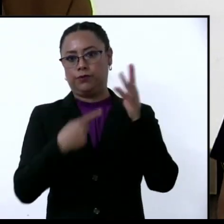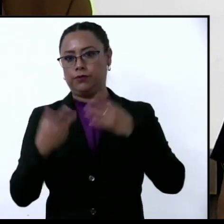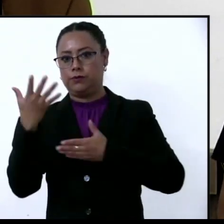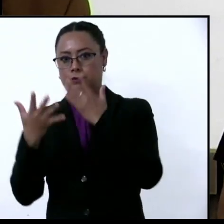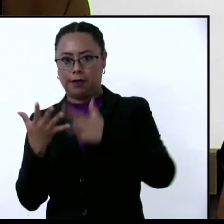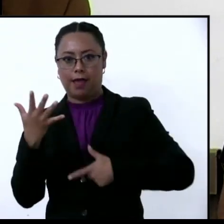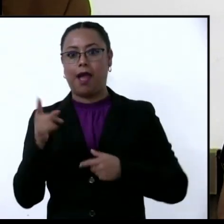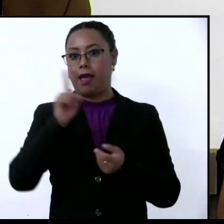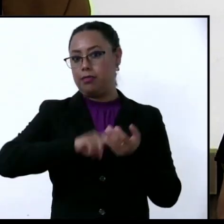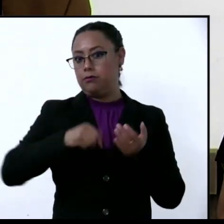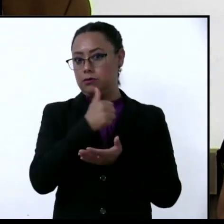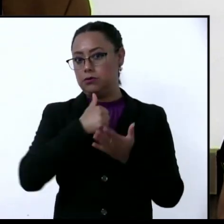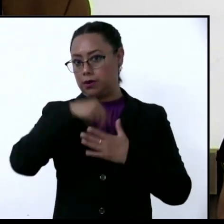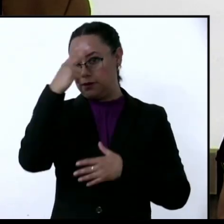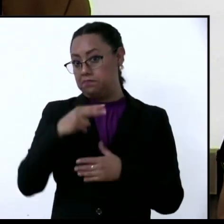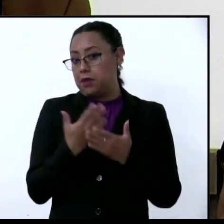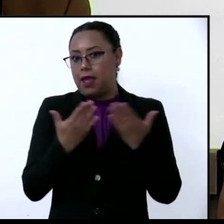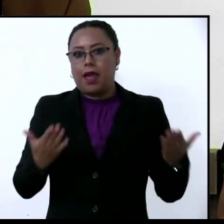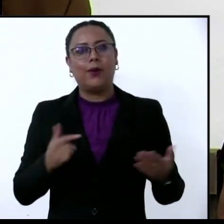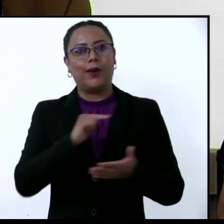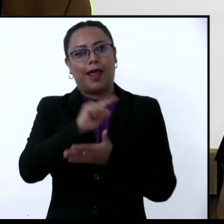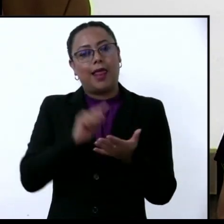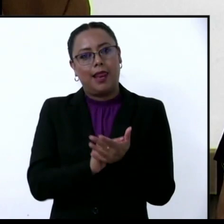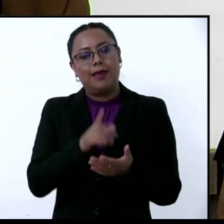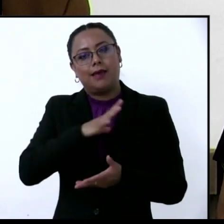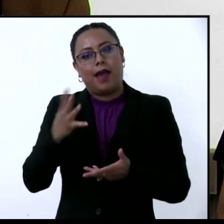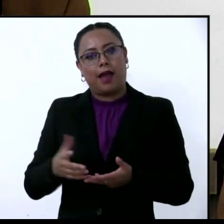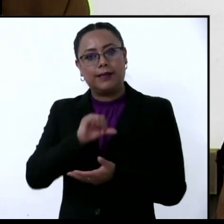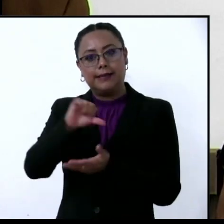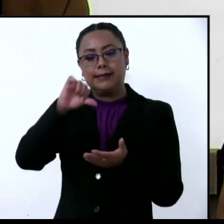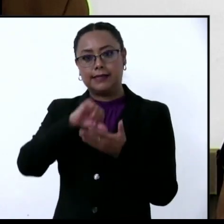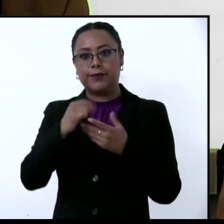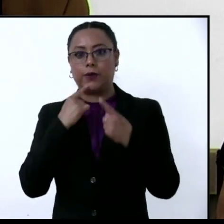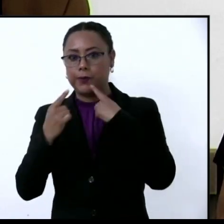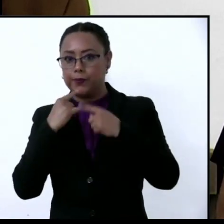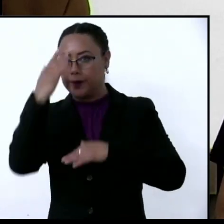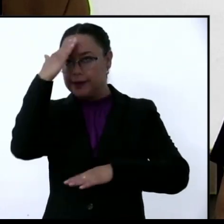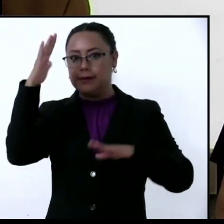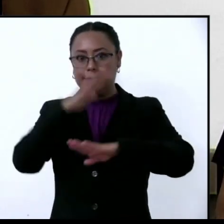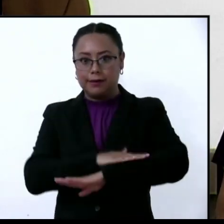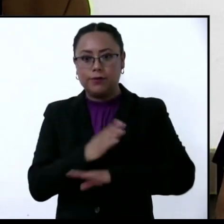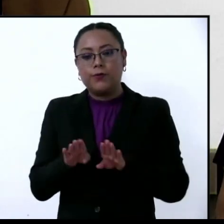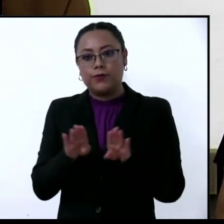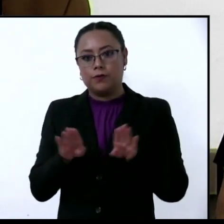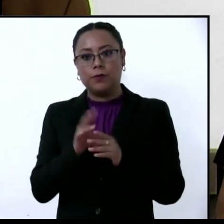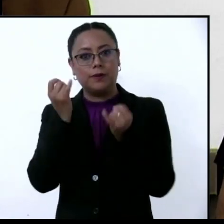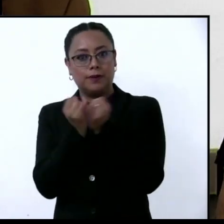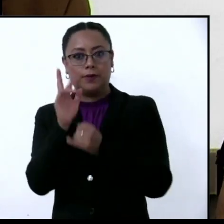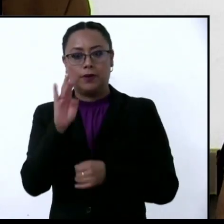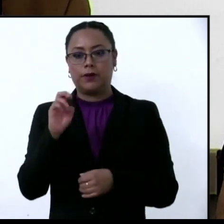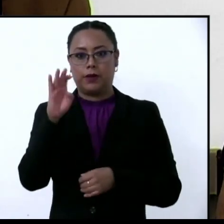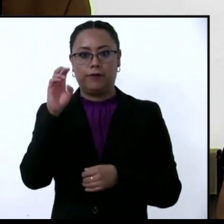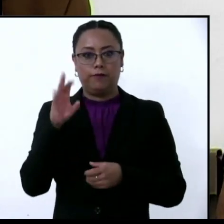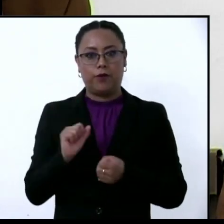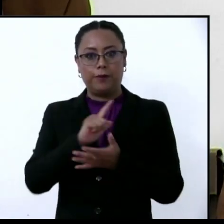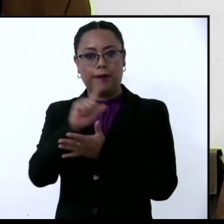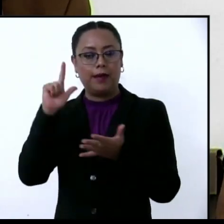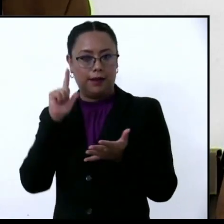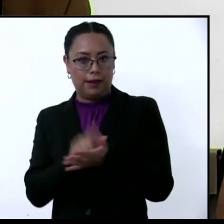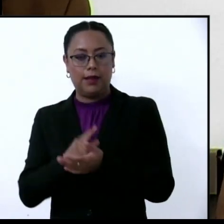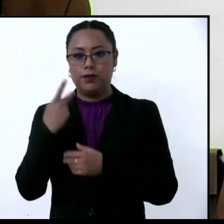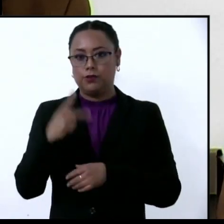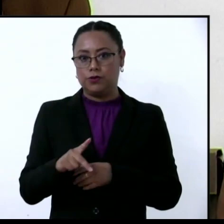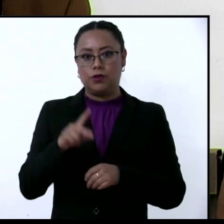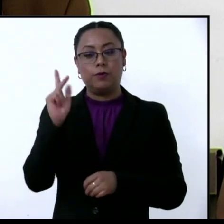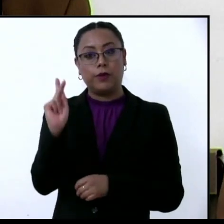Por supuesto que la ley que le da vida al Centro de Conciliación Laboral y también la reforma a la Ley Orgánica del Poder Judicial